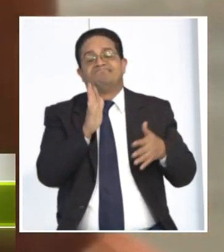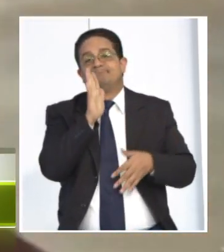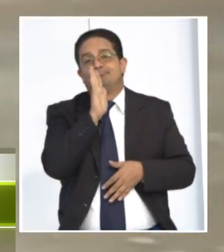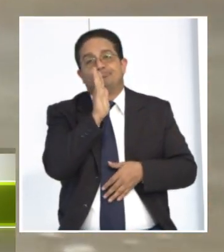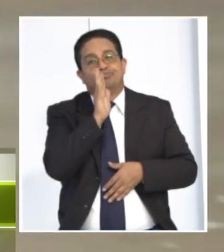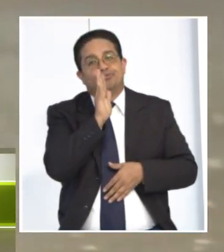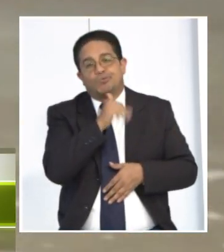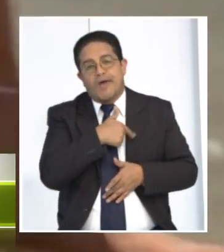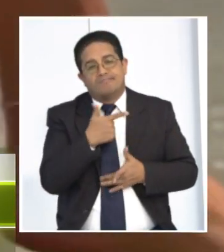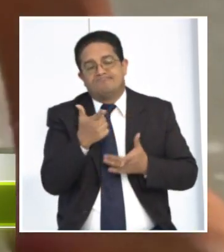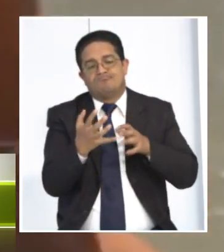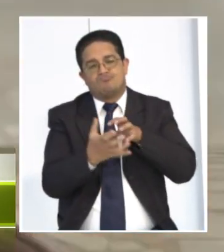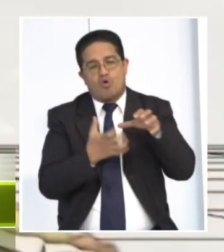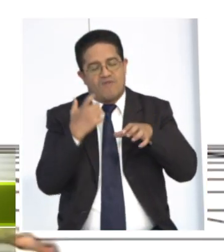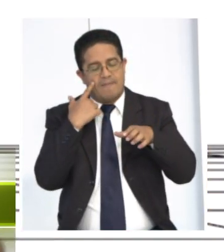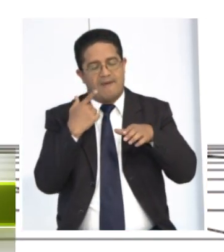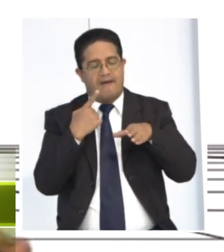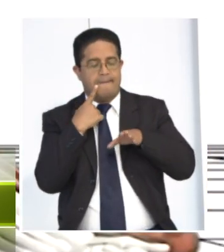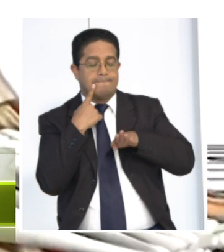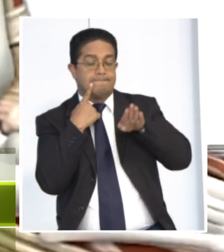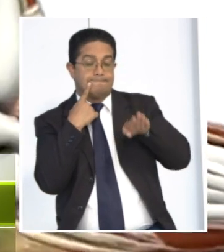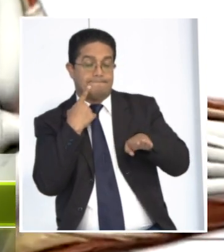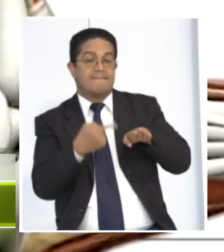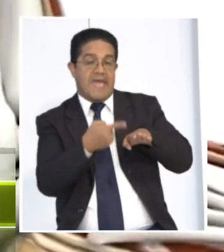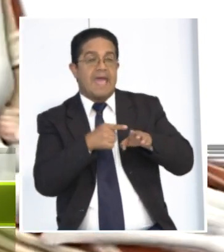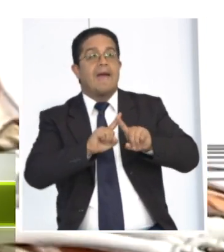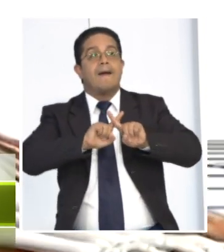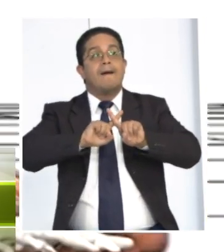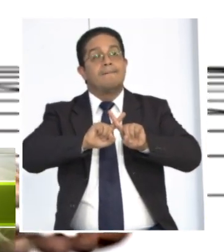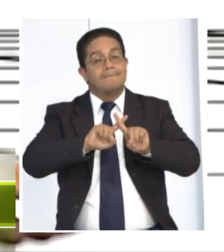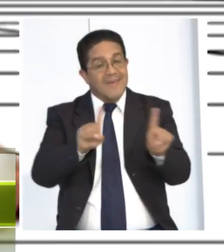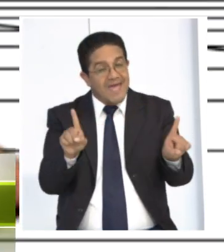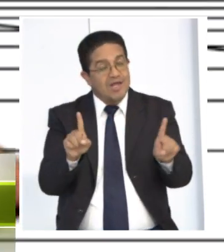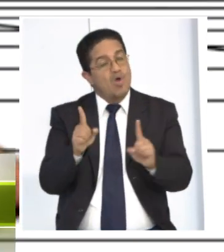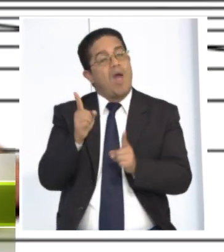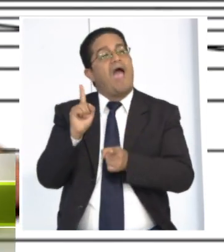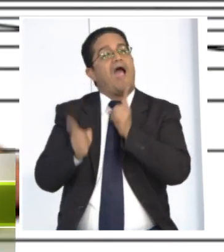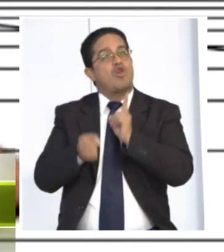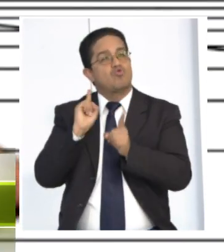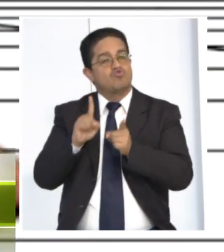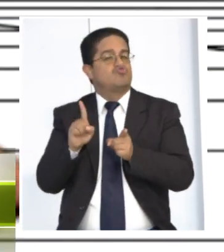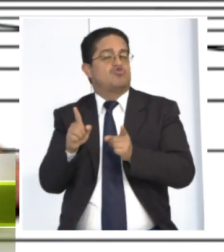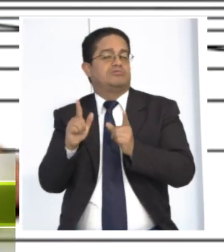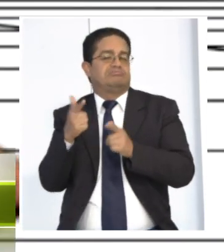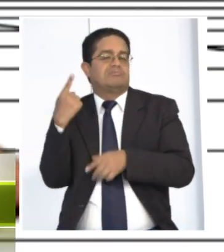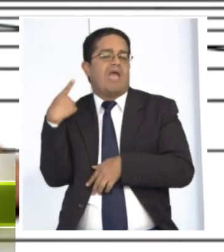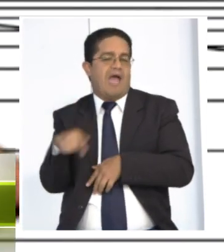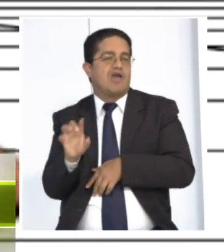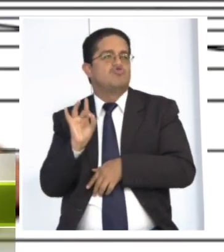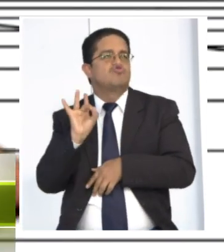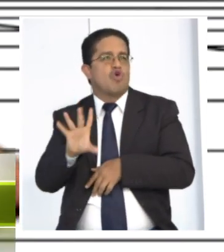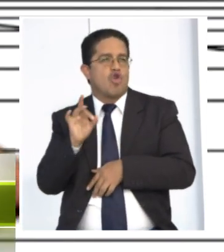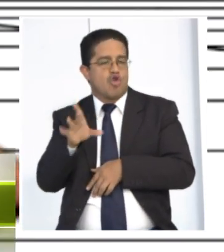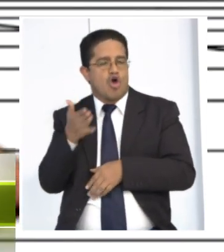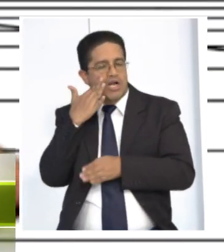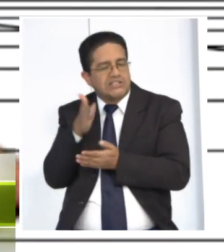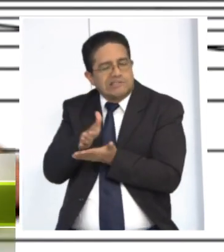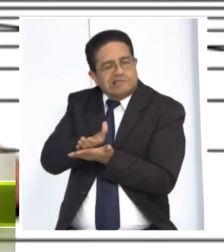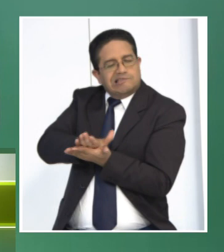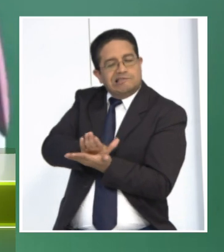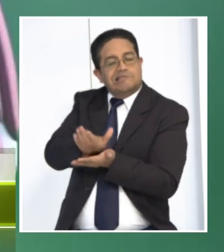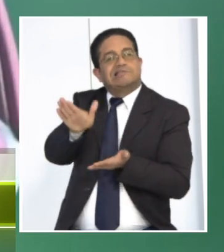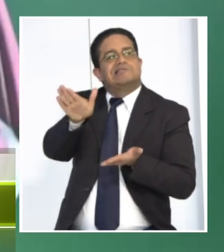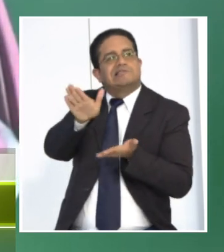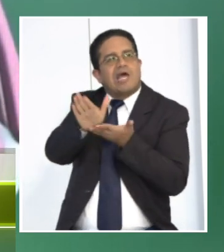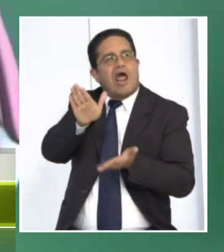síntoma asociado al pie plano. Sin embargo, en algunos casos puede generar dolor e hinchazón, especialmente en el talón